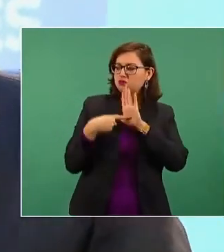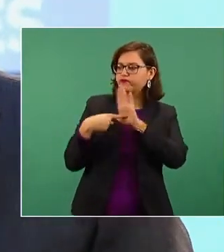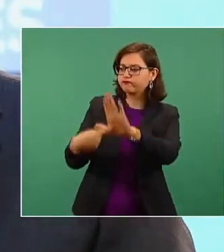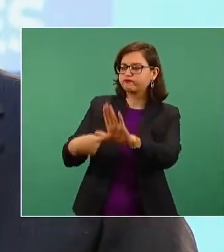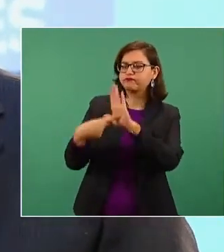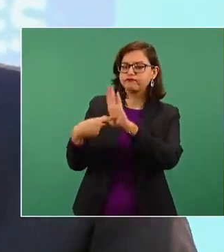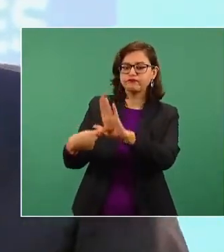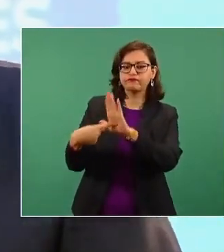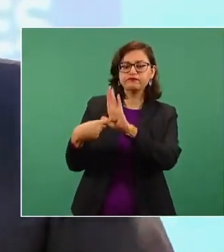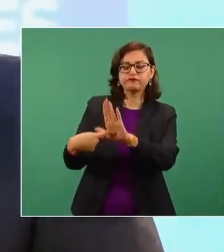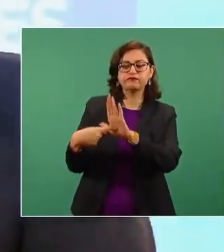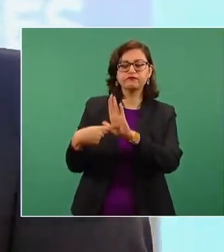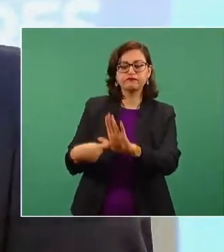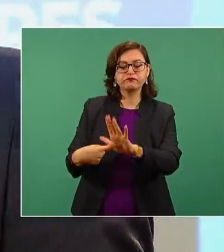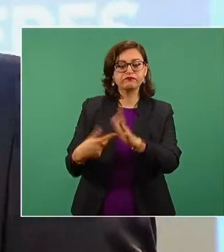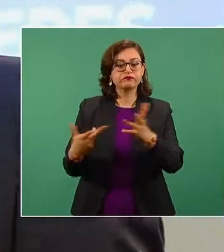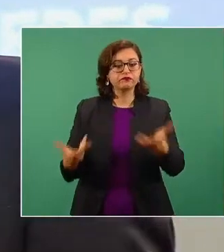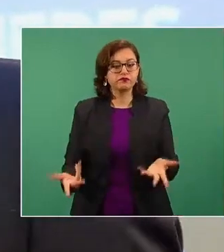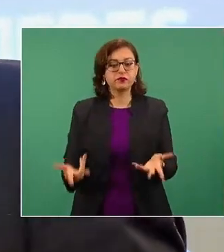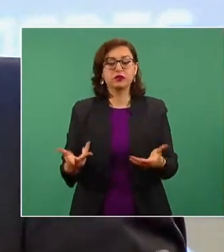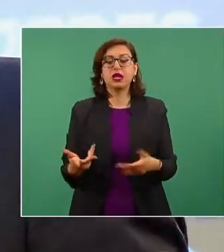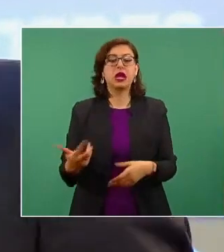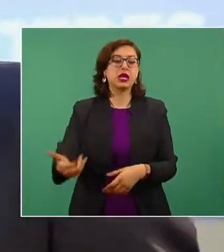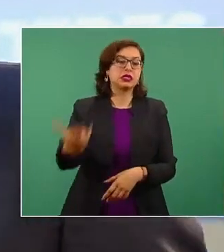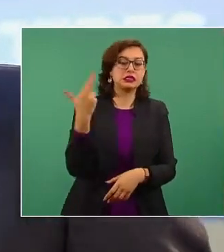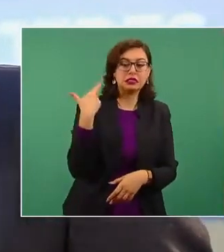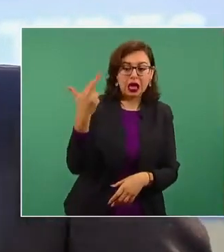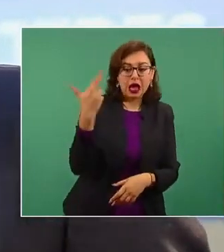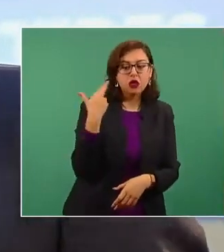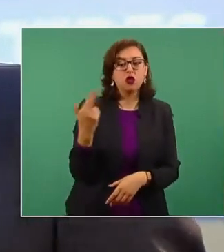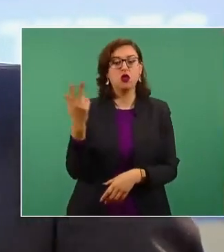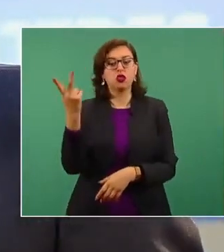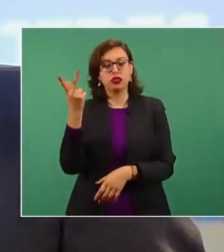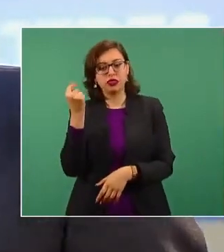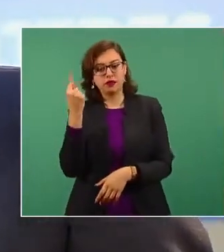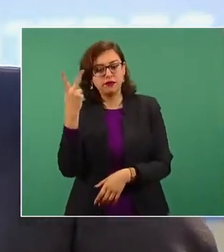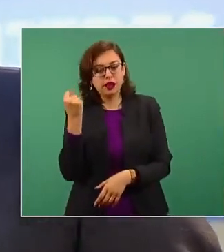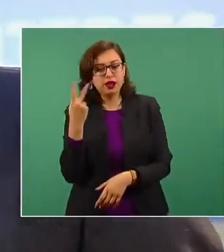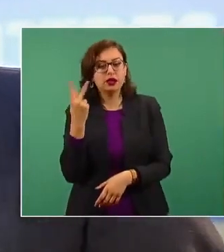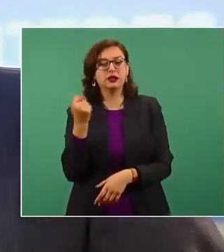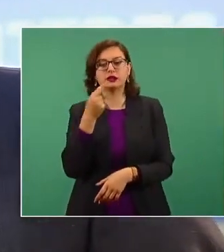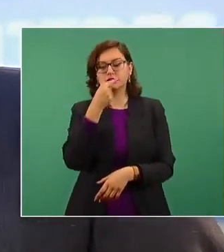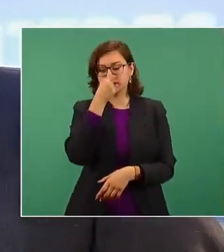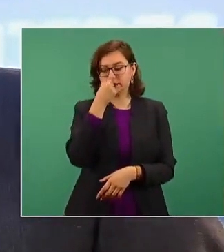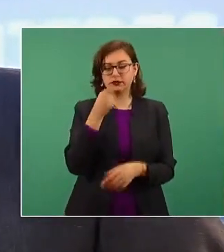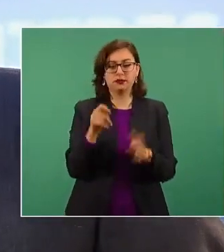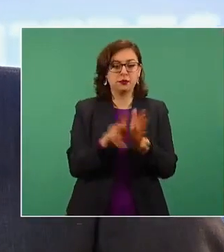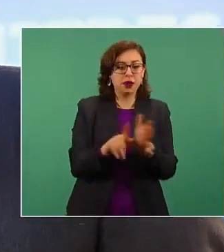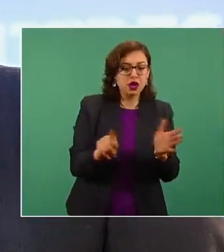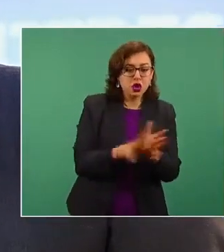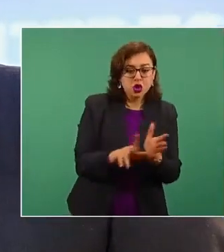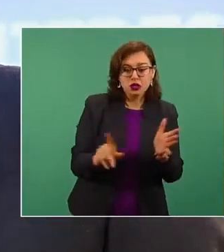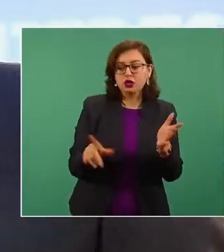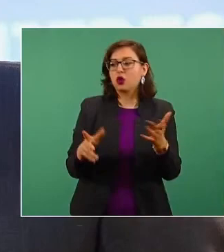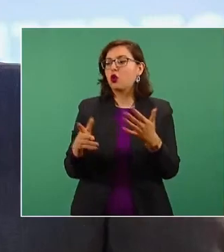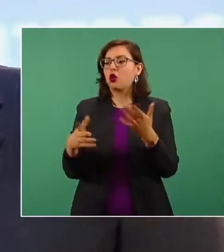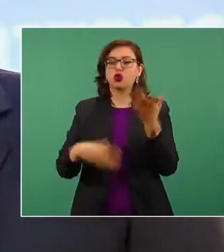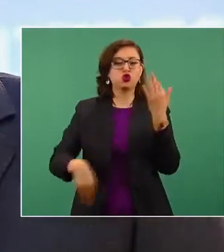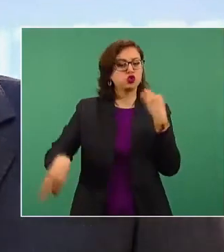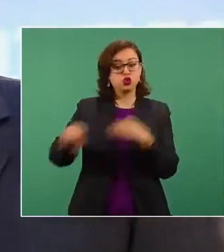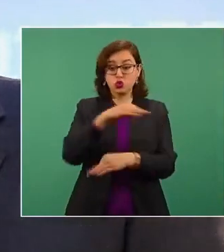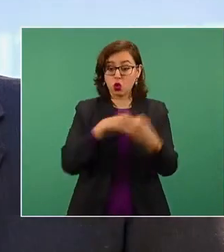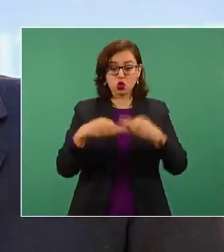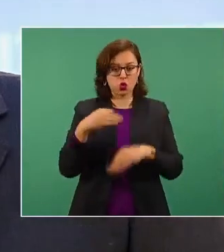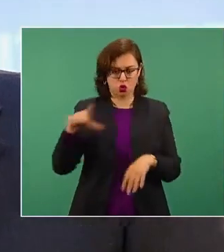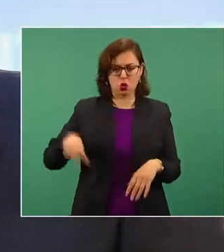campaña. Todos los tiempos de radio, de televisión, espacios en periódicos que contrate